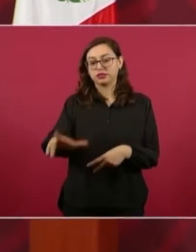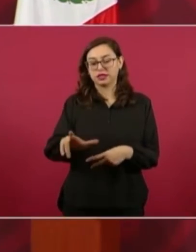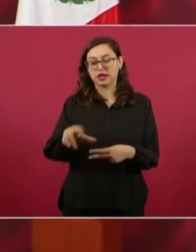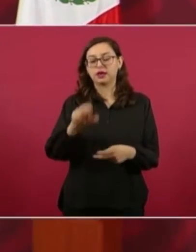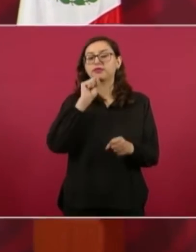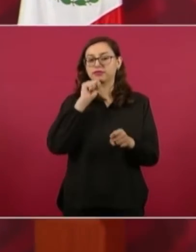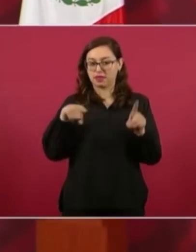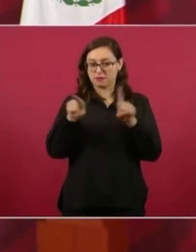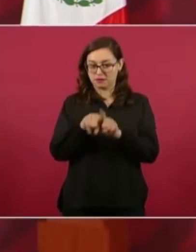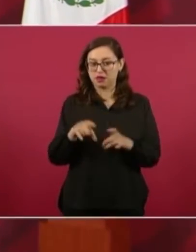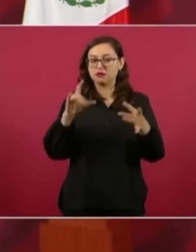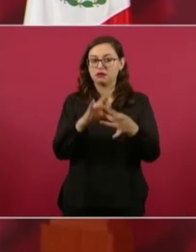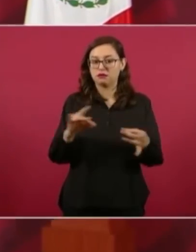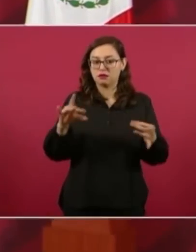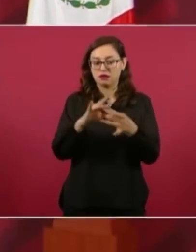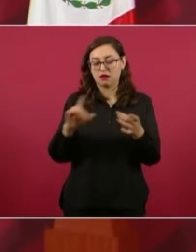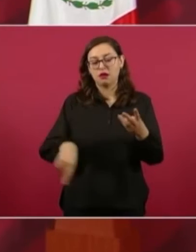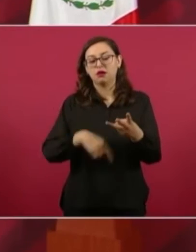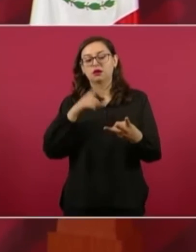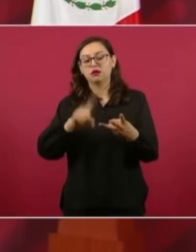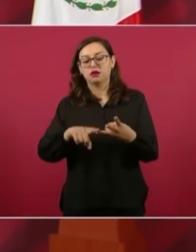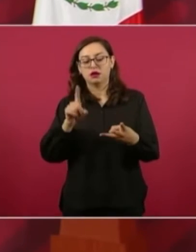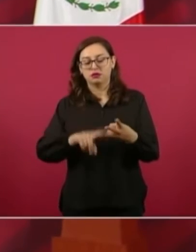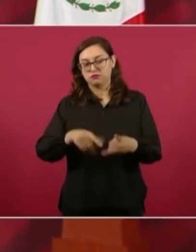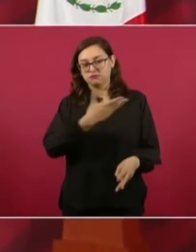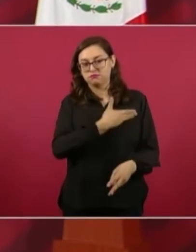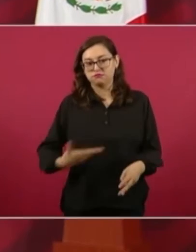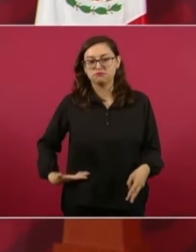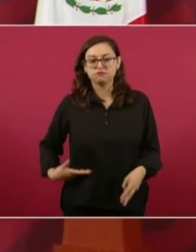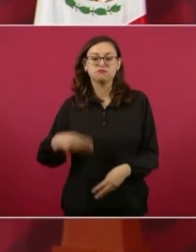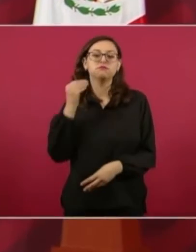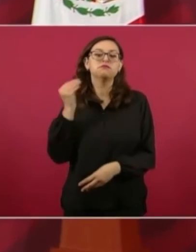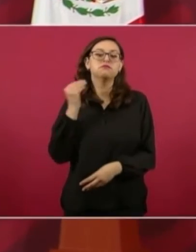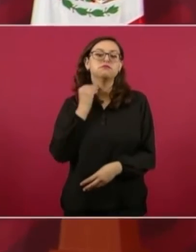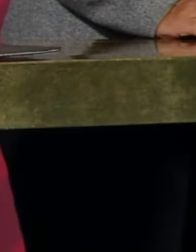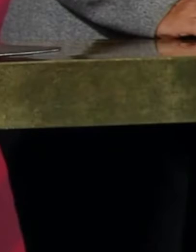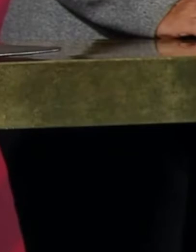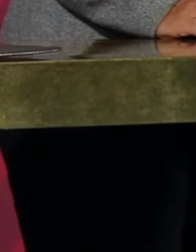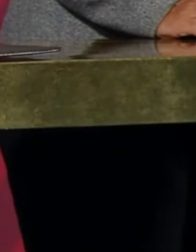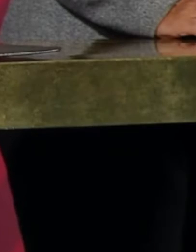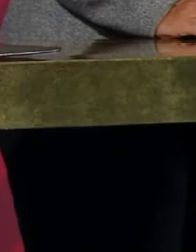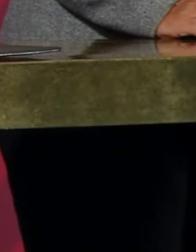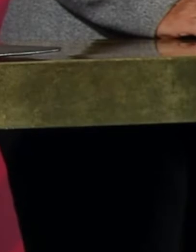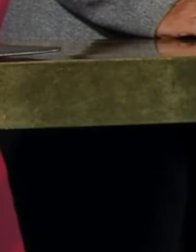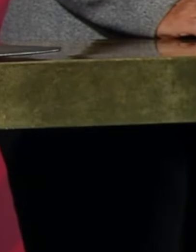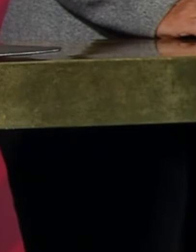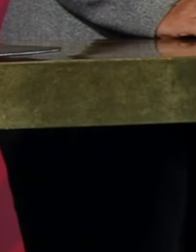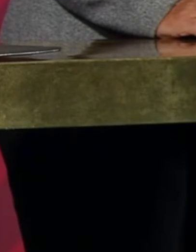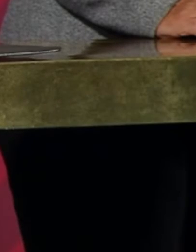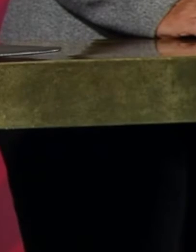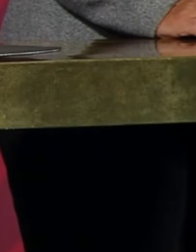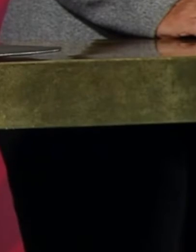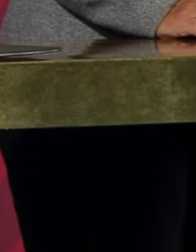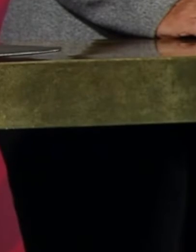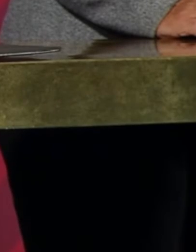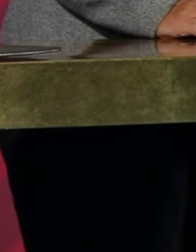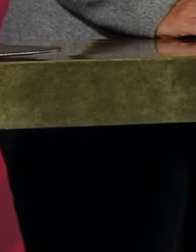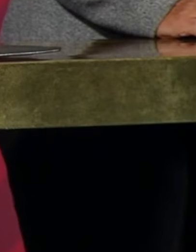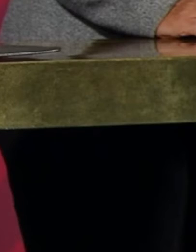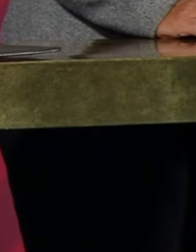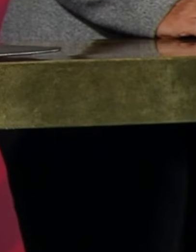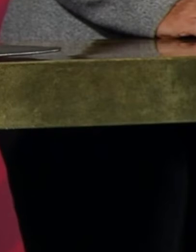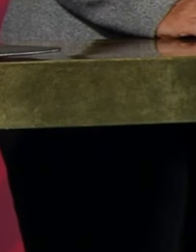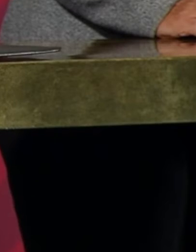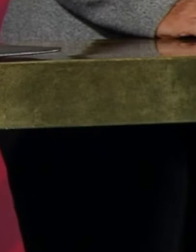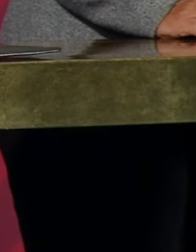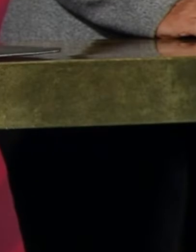de Presidencia, la maestra María Estela Ríos González. Posteriormente, el Ejecutivo Federal